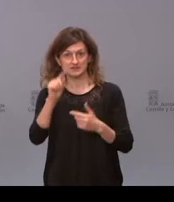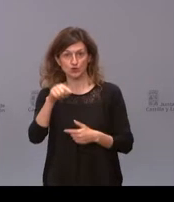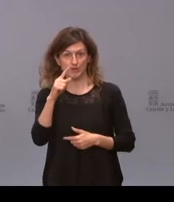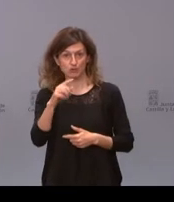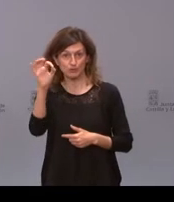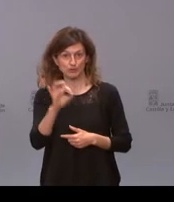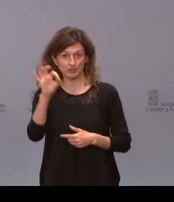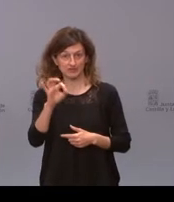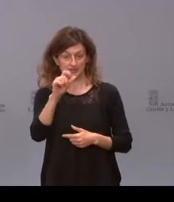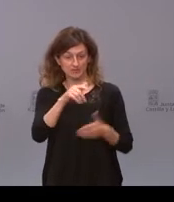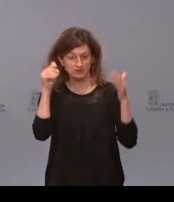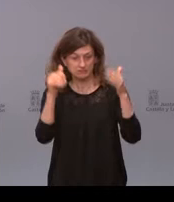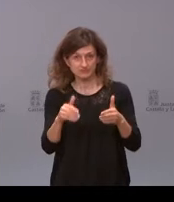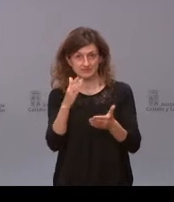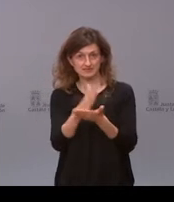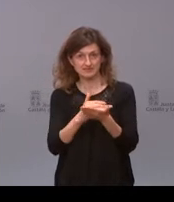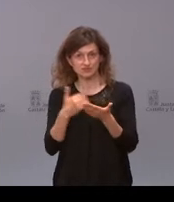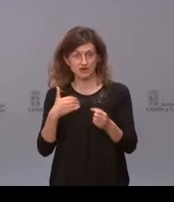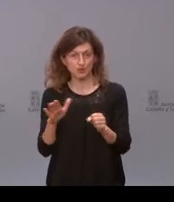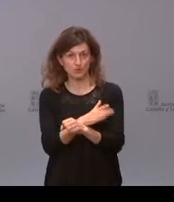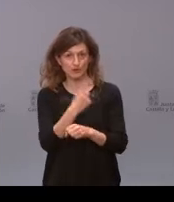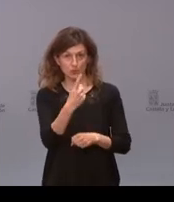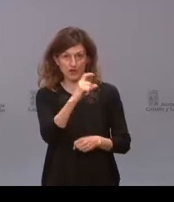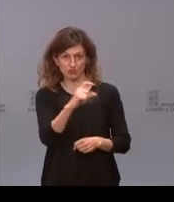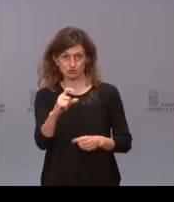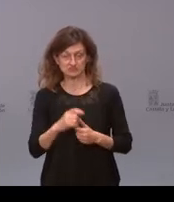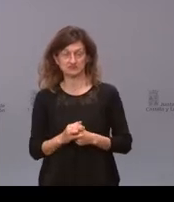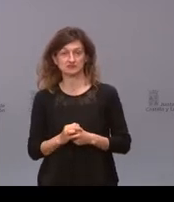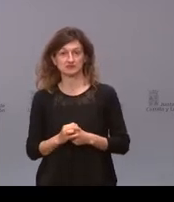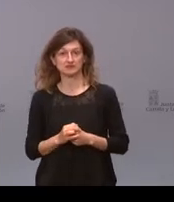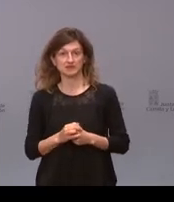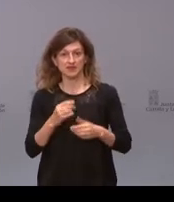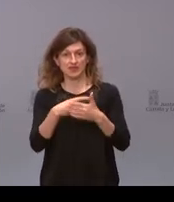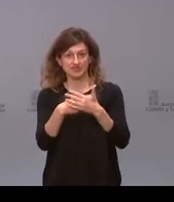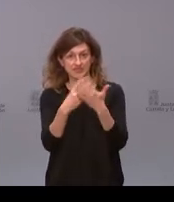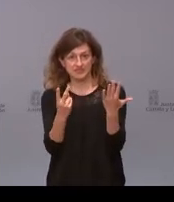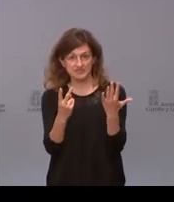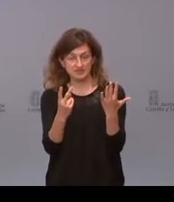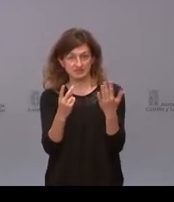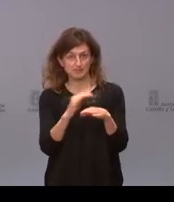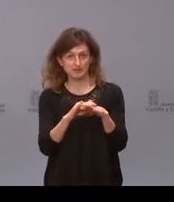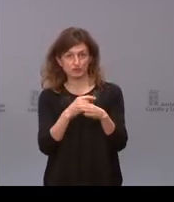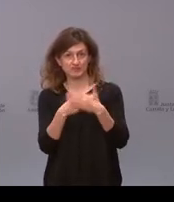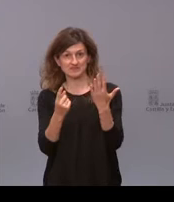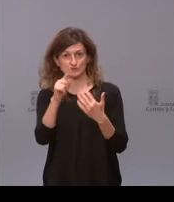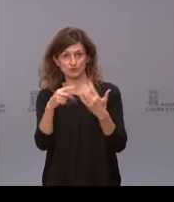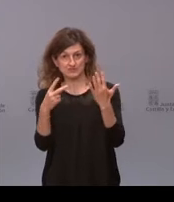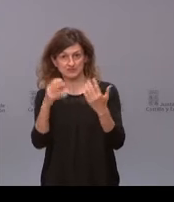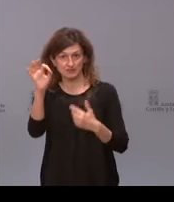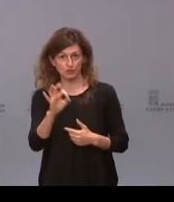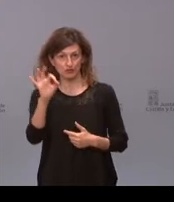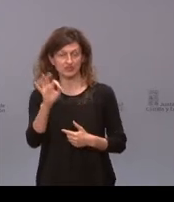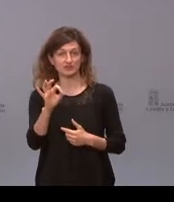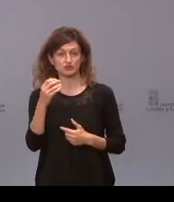de la población diana de castilla y león ya cubiertos con una dosis con 16 17 perdón el 16 7 por ciento